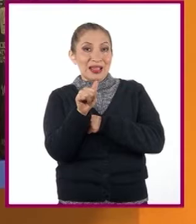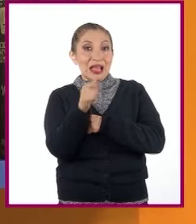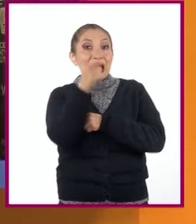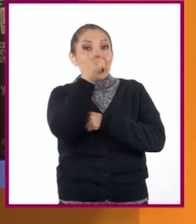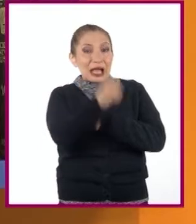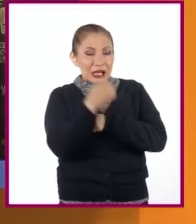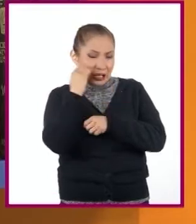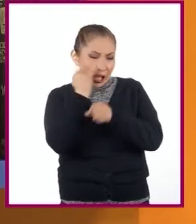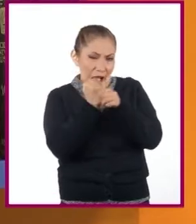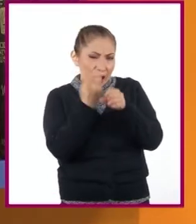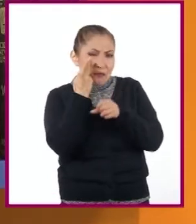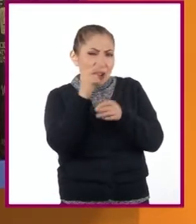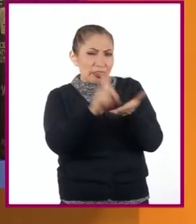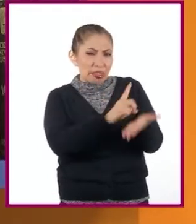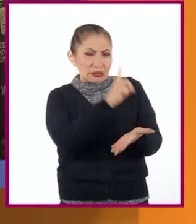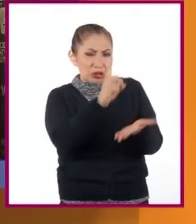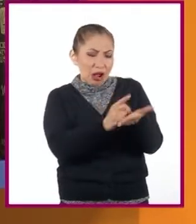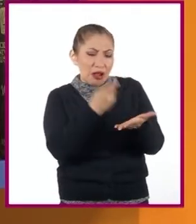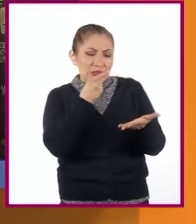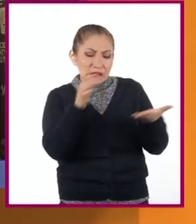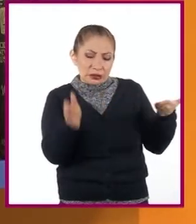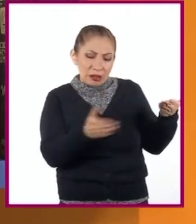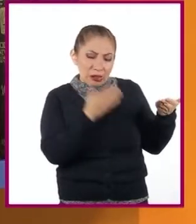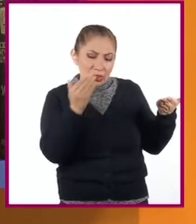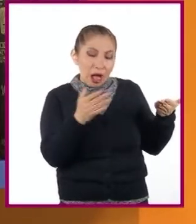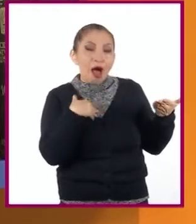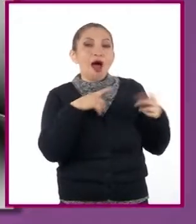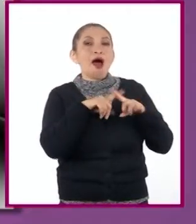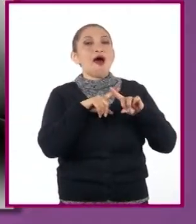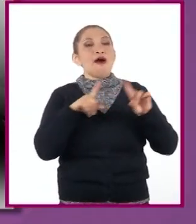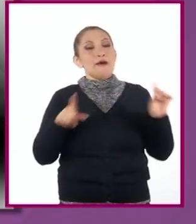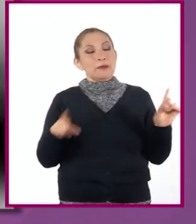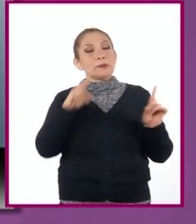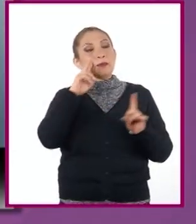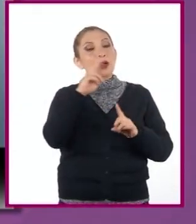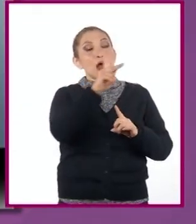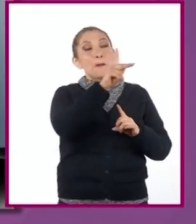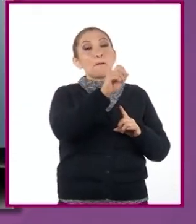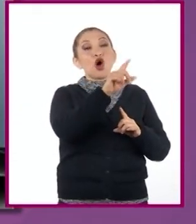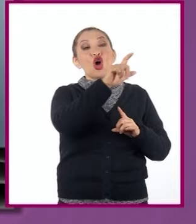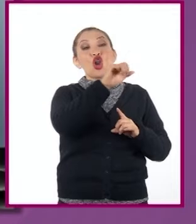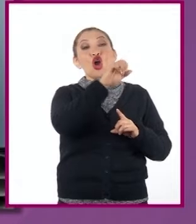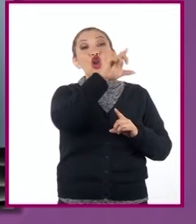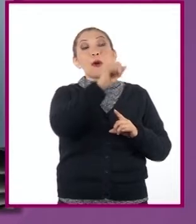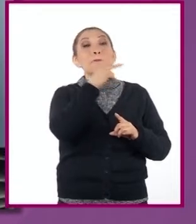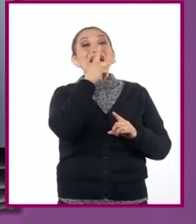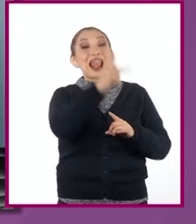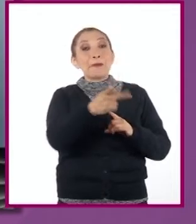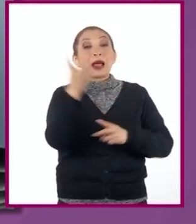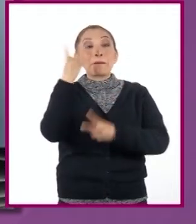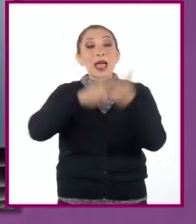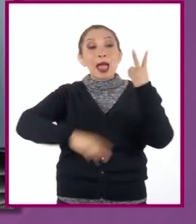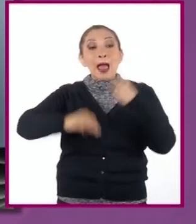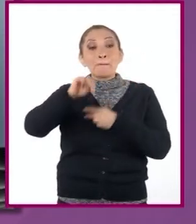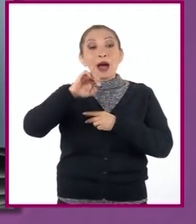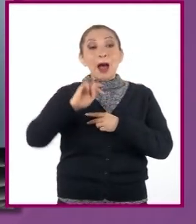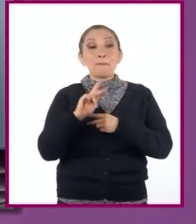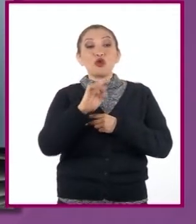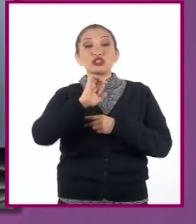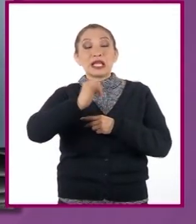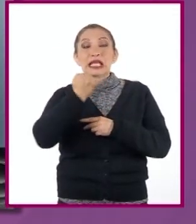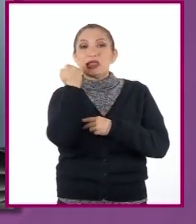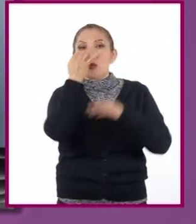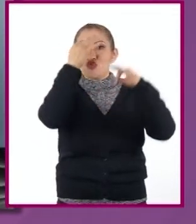definición que encontramos en el diccionario, veamos sus variantes. Pololo es una palabra de origen mapuche, una